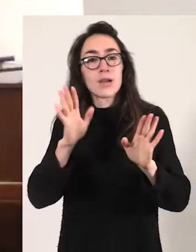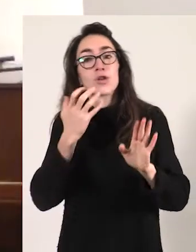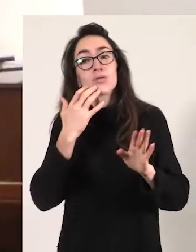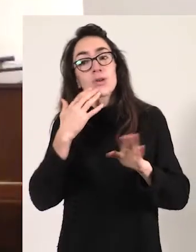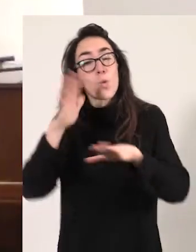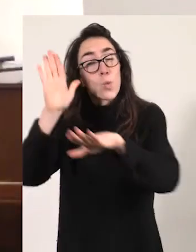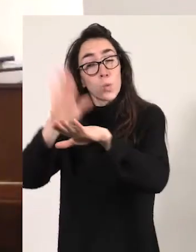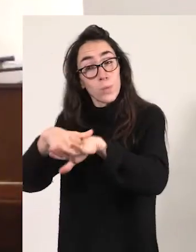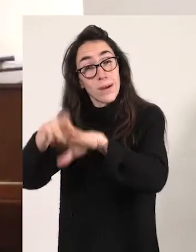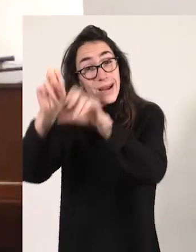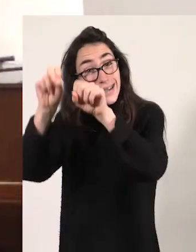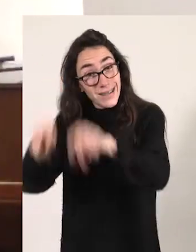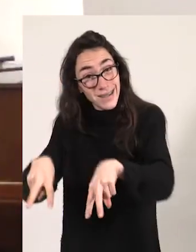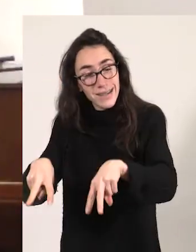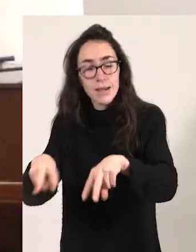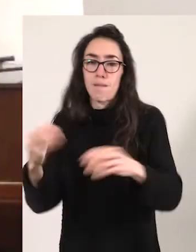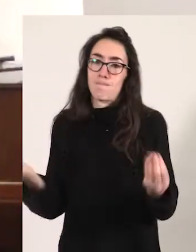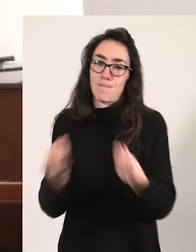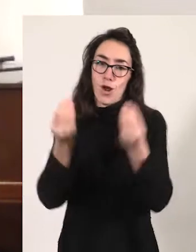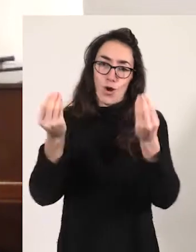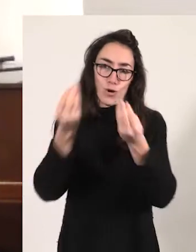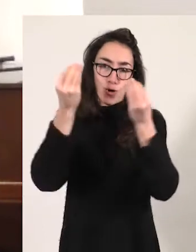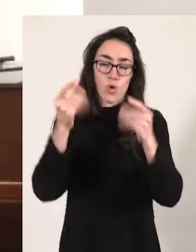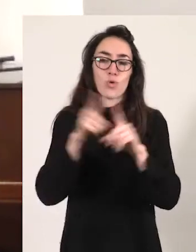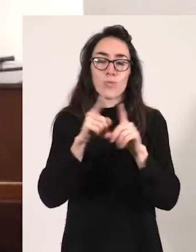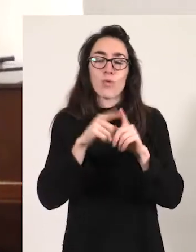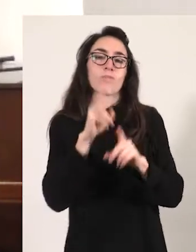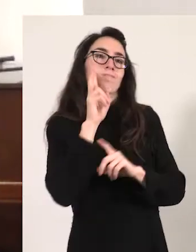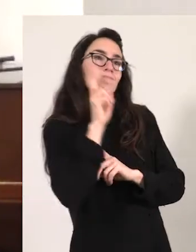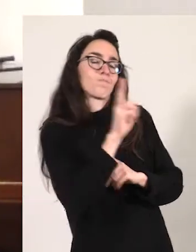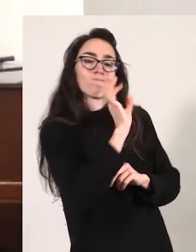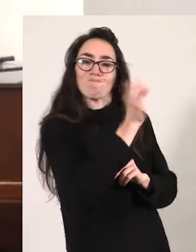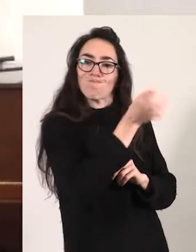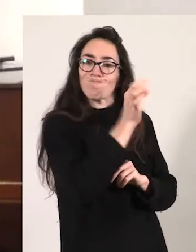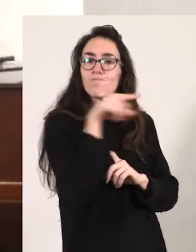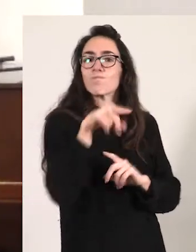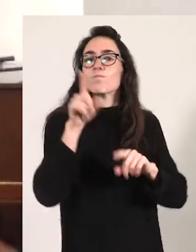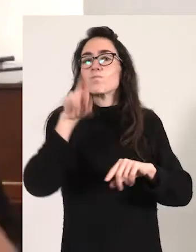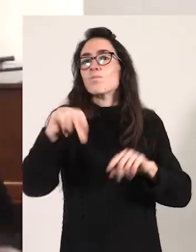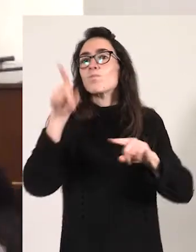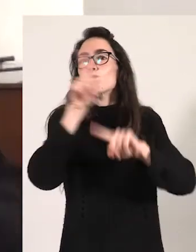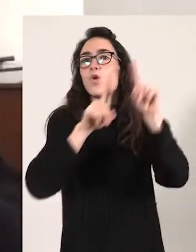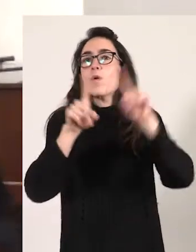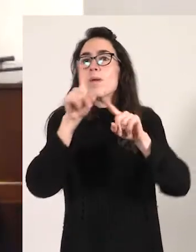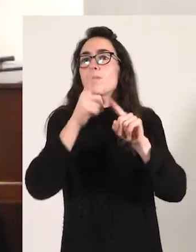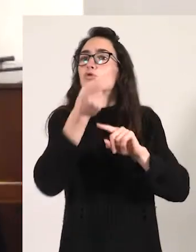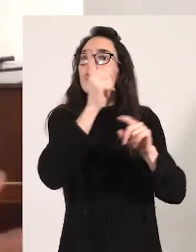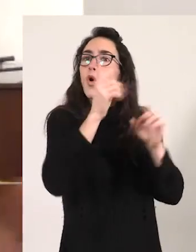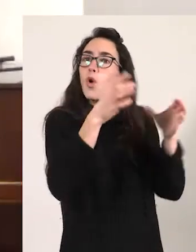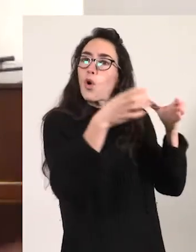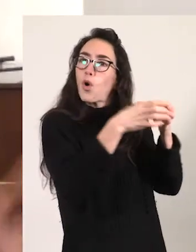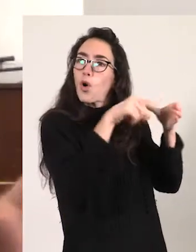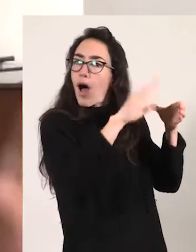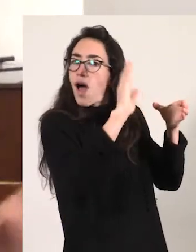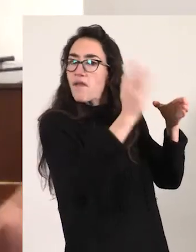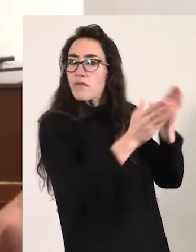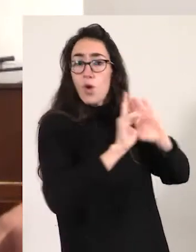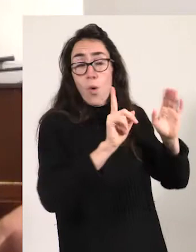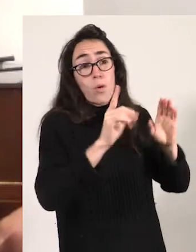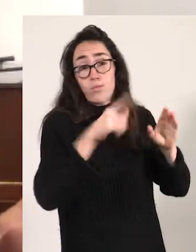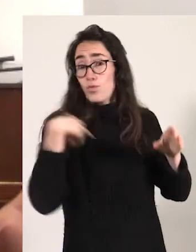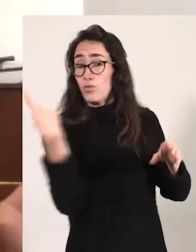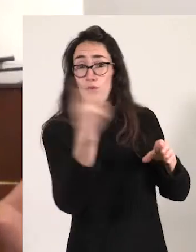¿no? Pero si lo abordas desde ahí, la cosa cambia, porque te descarga de culpa, ¿no? Y porque entiendes que, vale, pues es un problema que no solo atañe a las